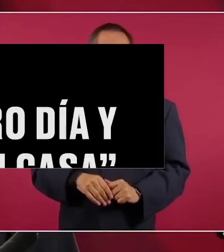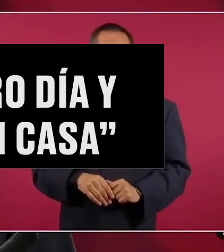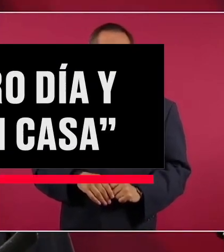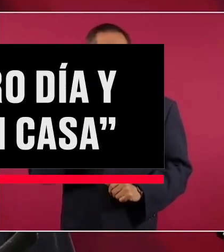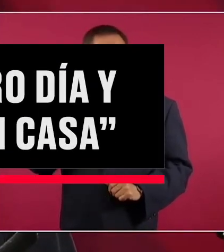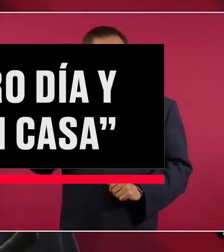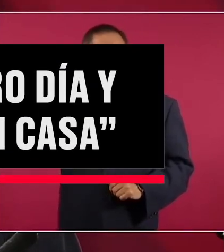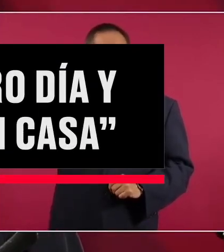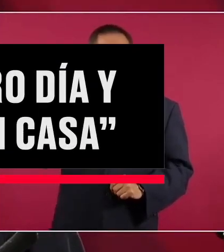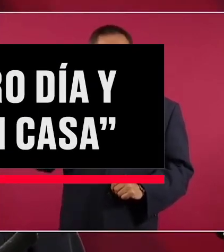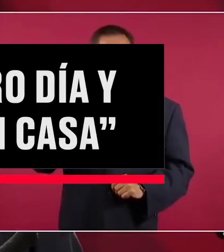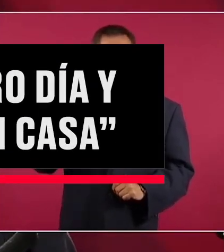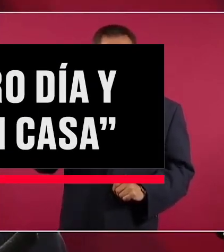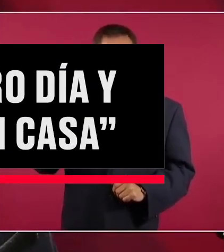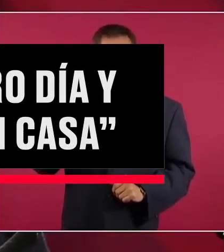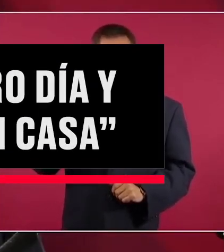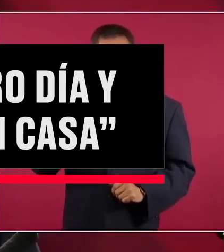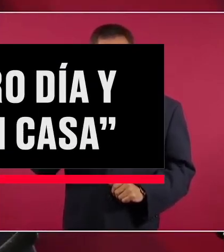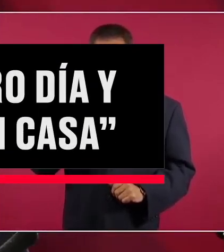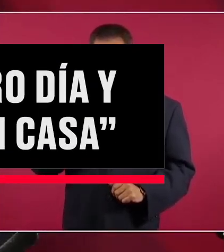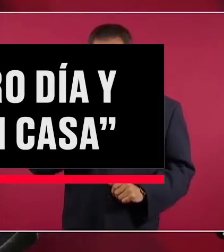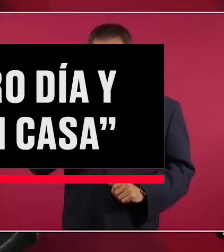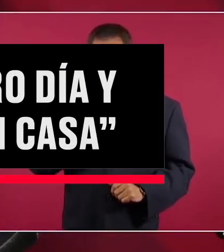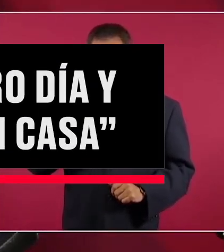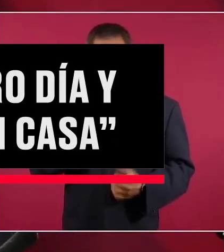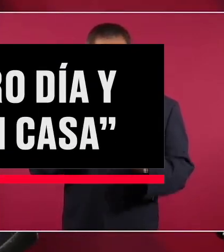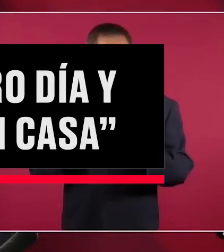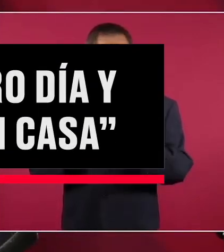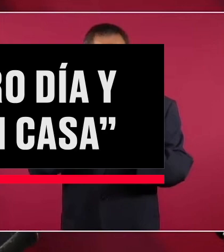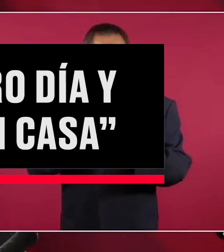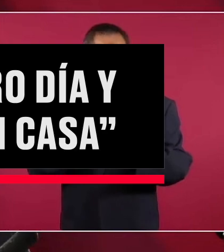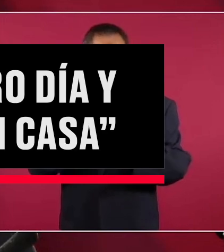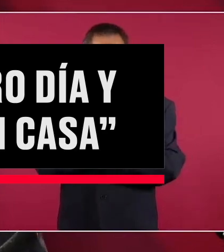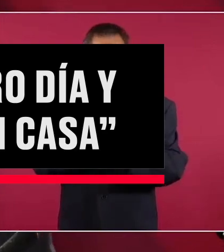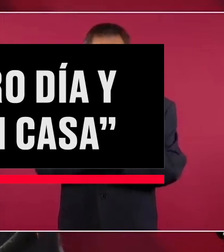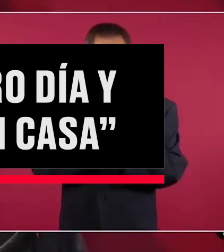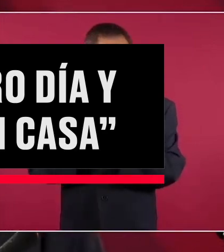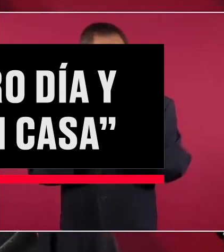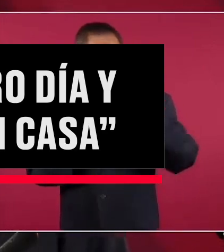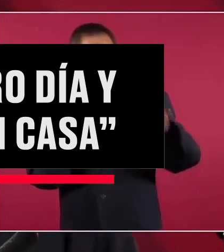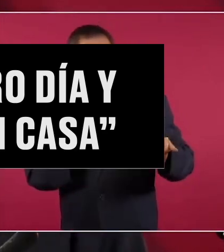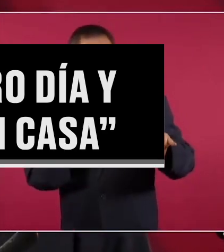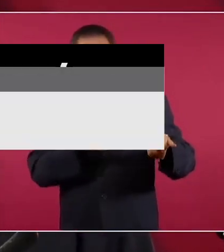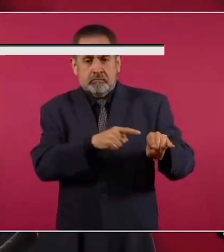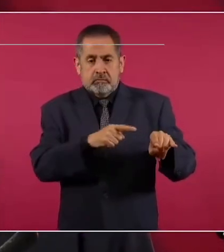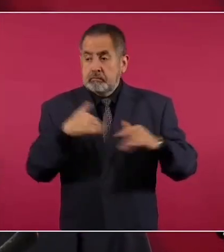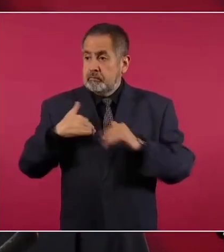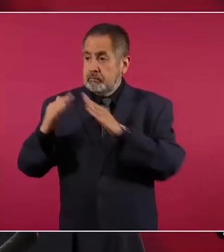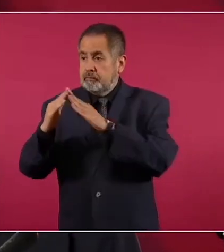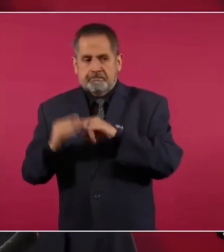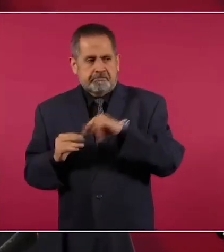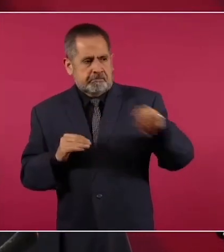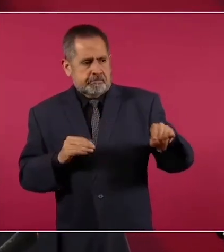En ese entonces tenía yo un carro día y noche frente a mi casa